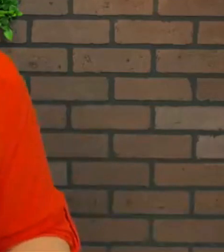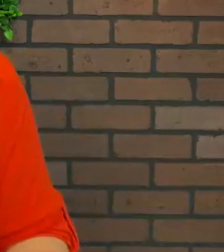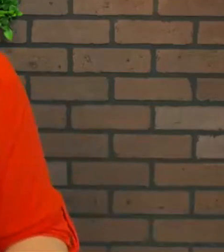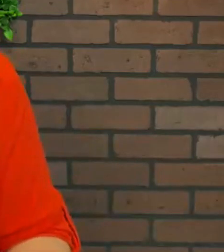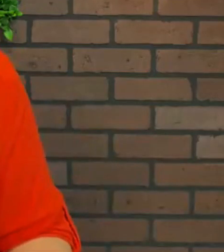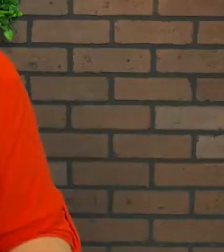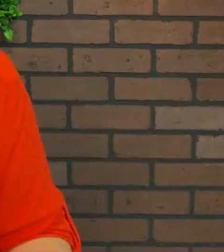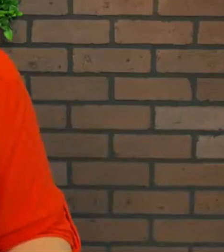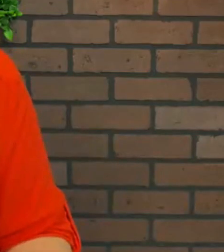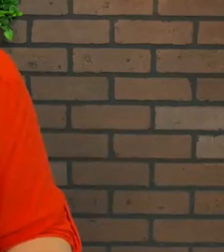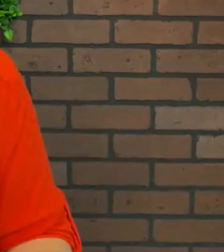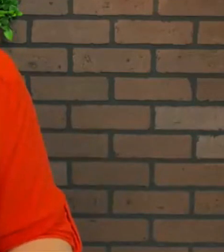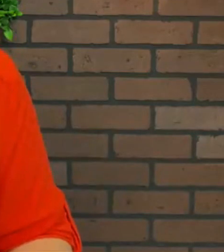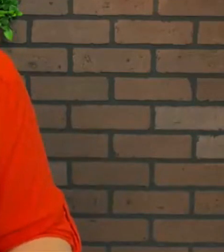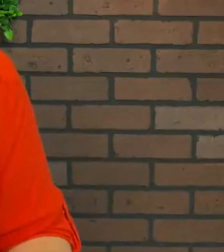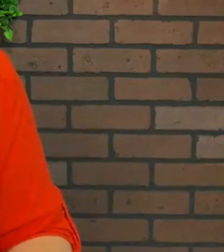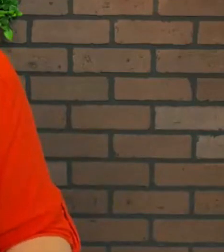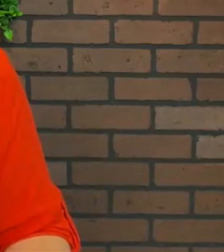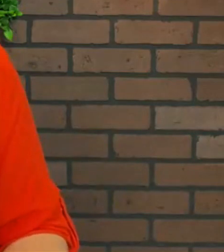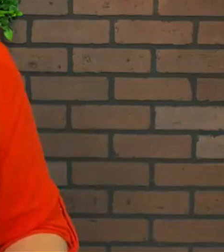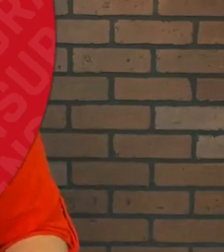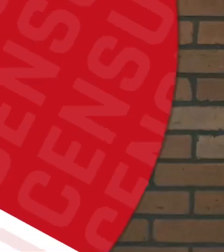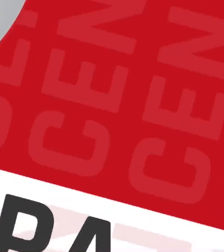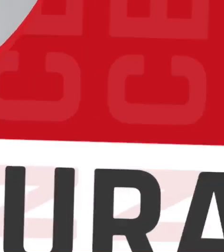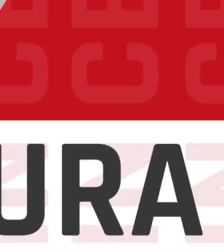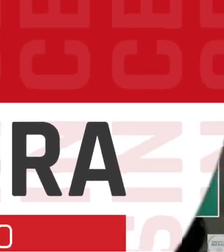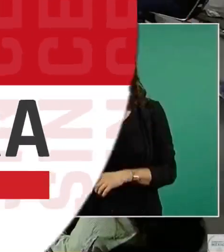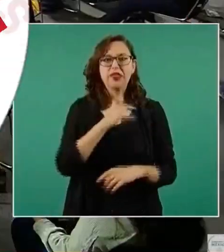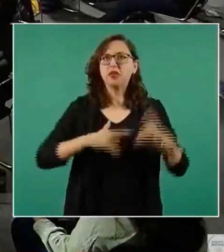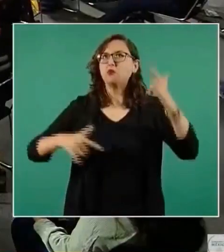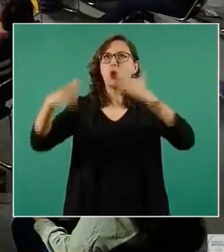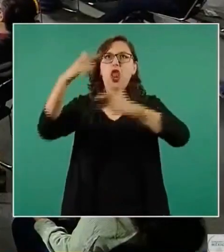escuchar cómo respondió el general Vallejo.